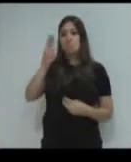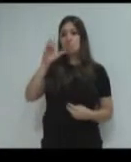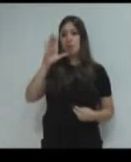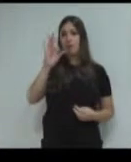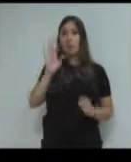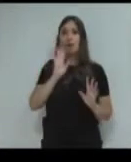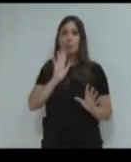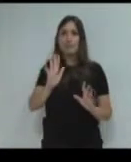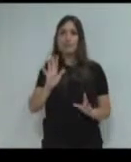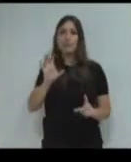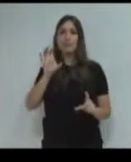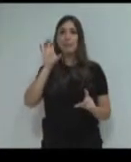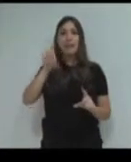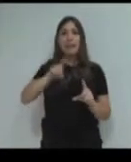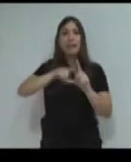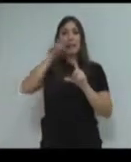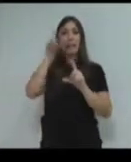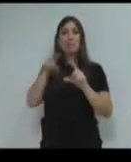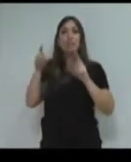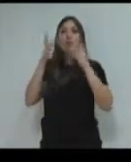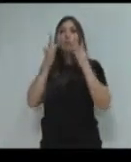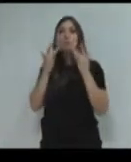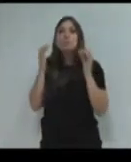el gráfico explícitamente,